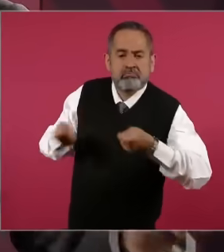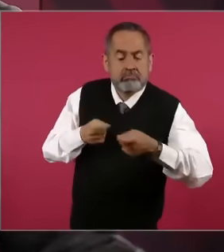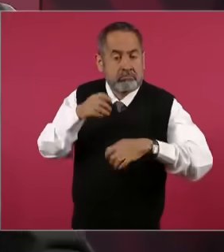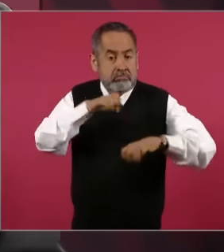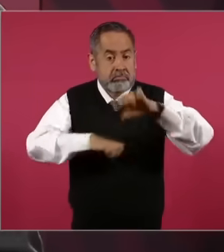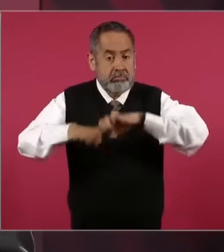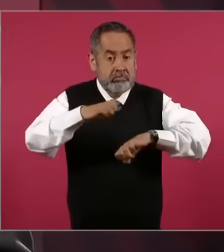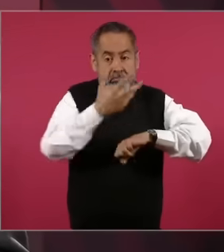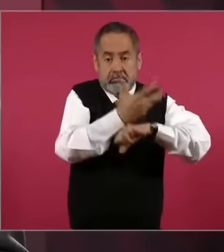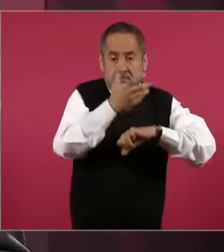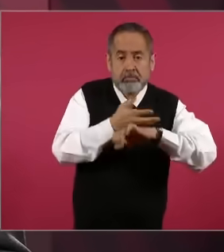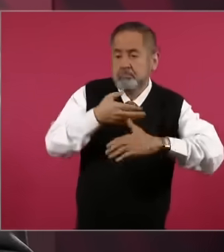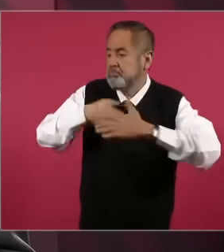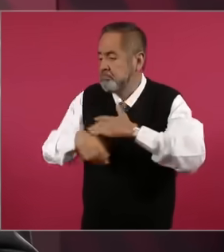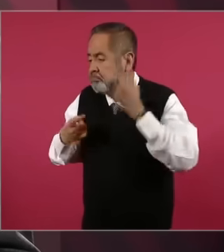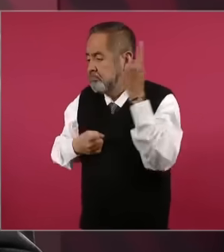Unidos